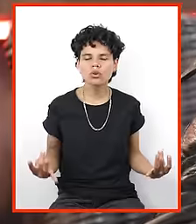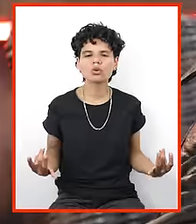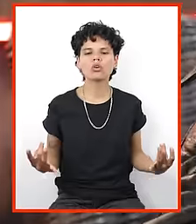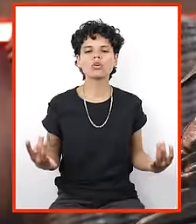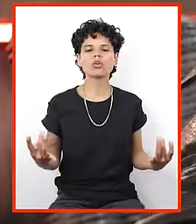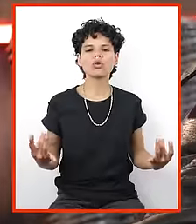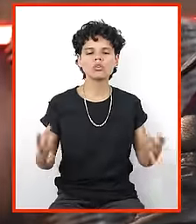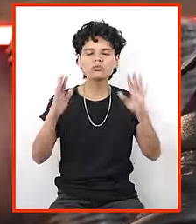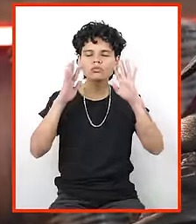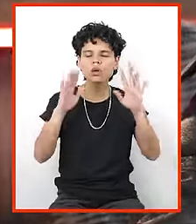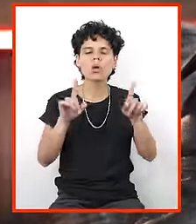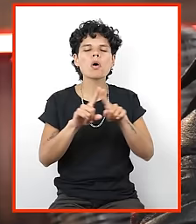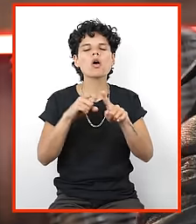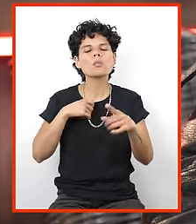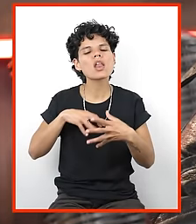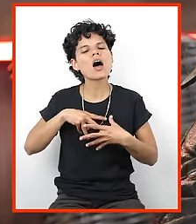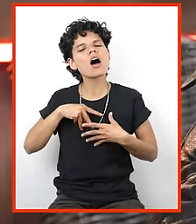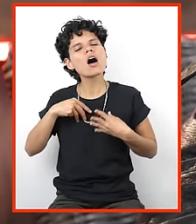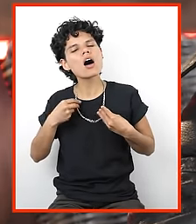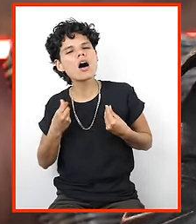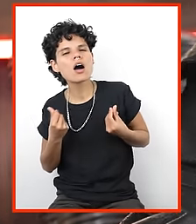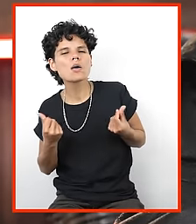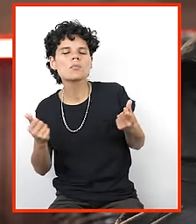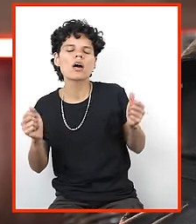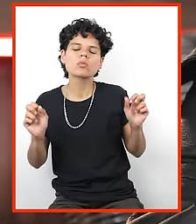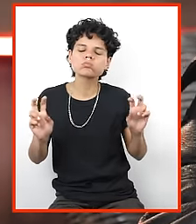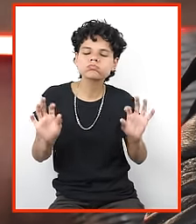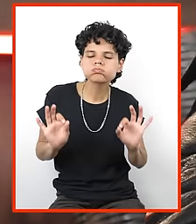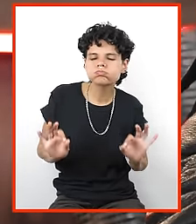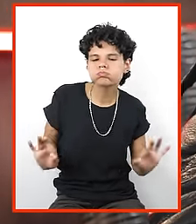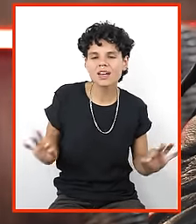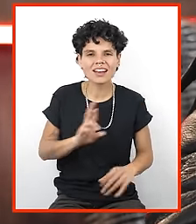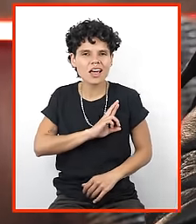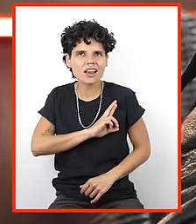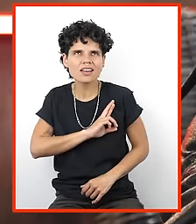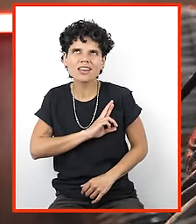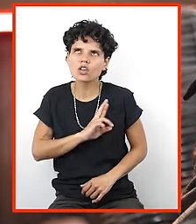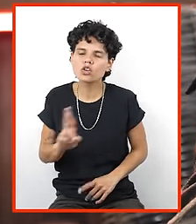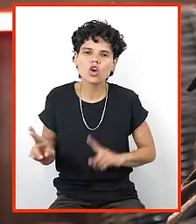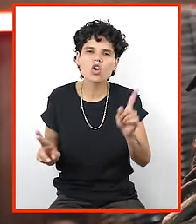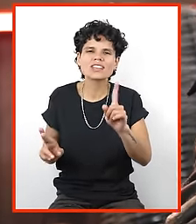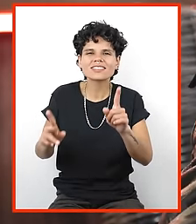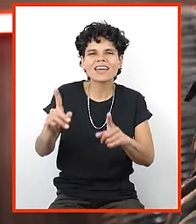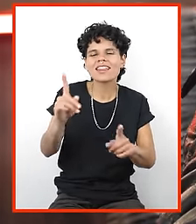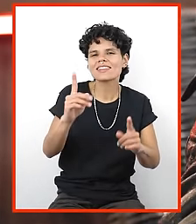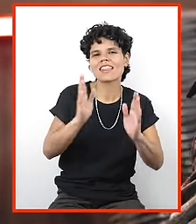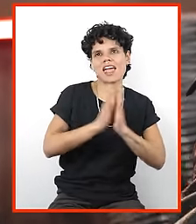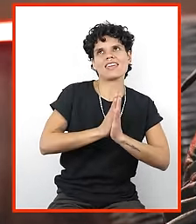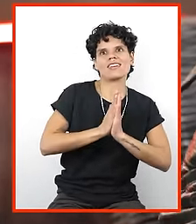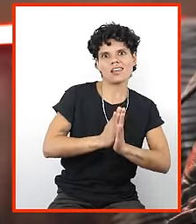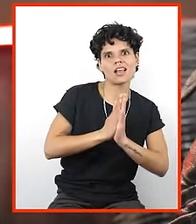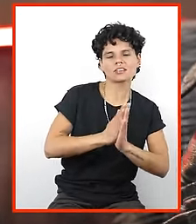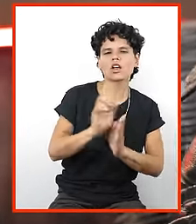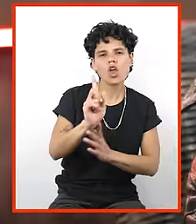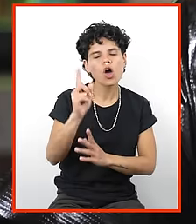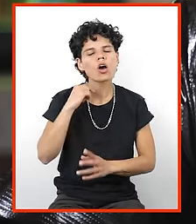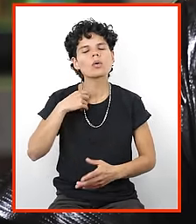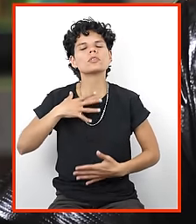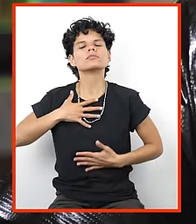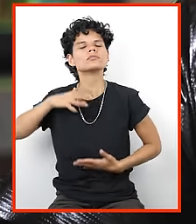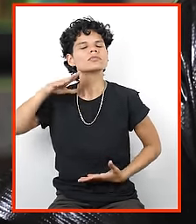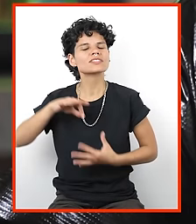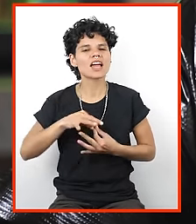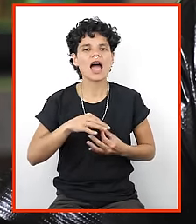he sido como que he tenido mi beta espiritual, esotérica, religiosa, pero no religiosa como de ir a la iglesia, sino que como de